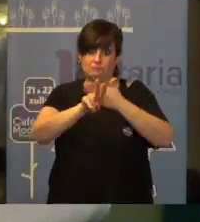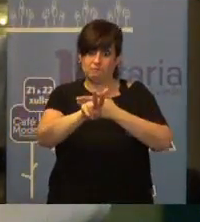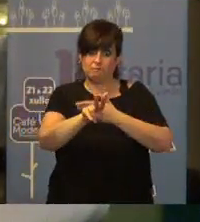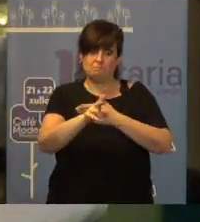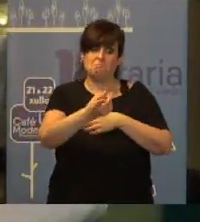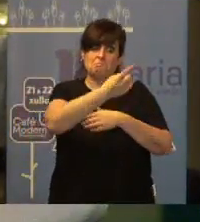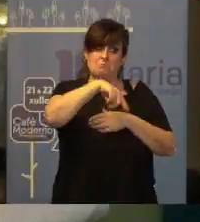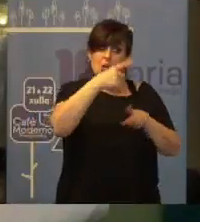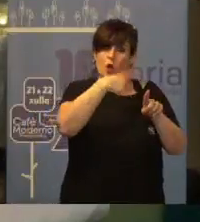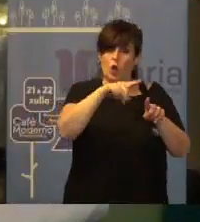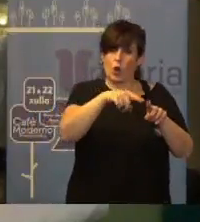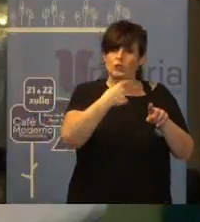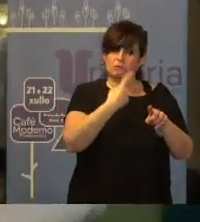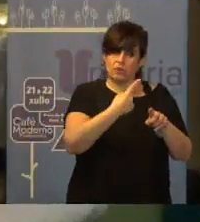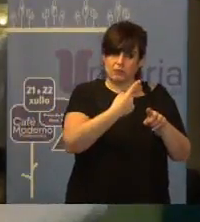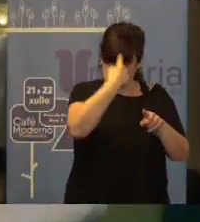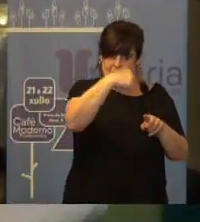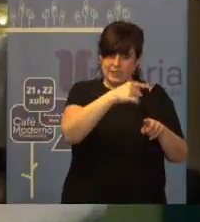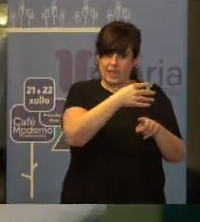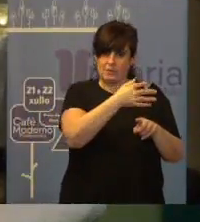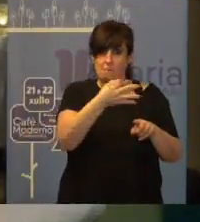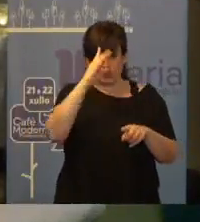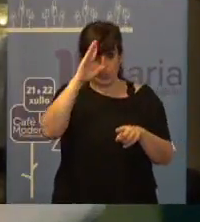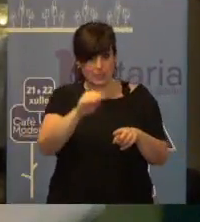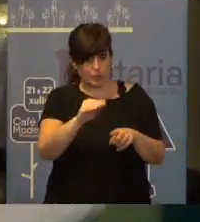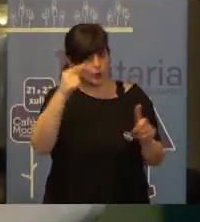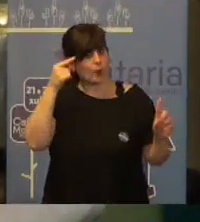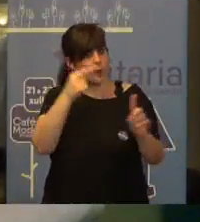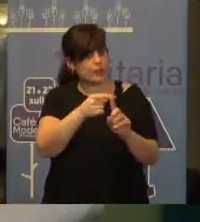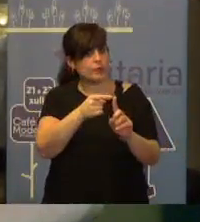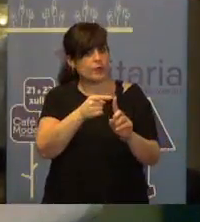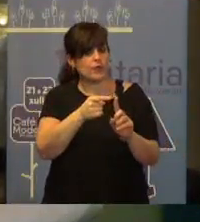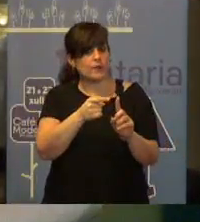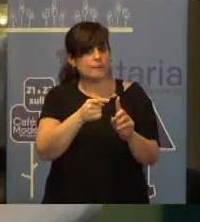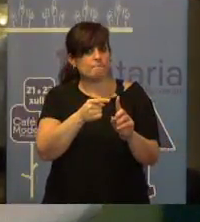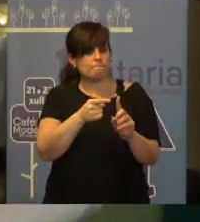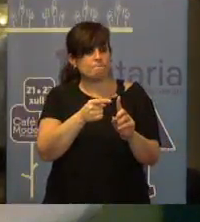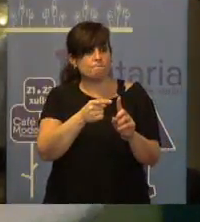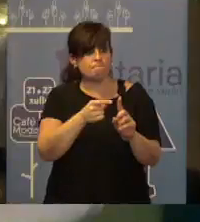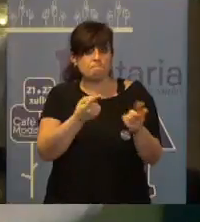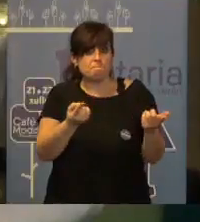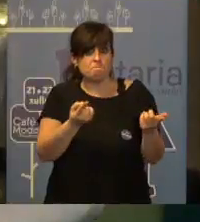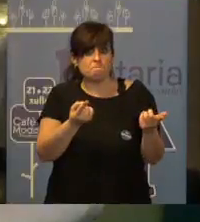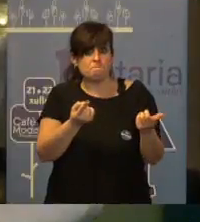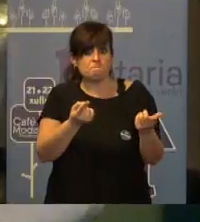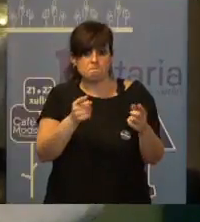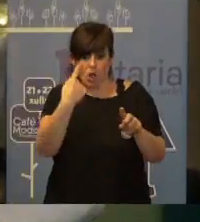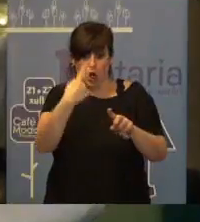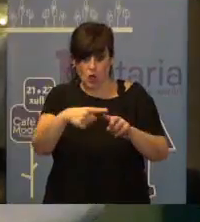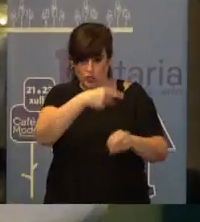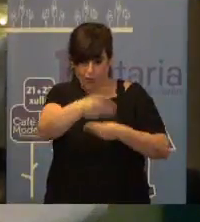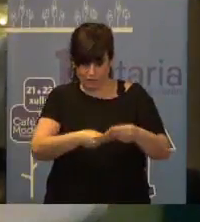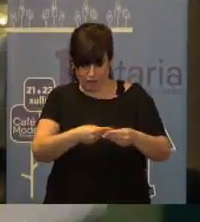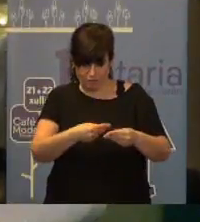queremos, ter a capacidade e a sabiduría de saber que non se vai poder facer como queremos porque hai